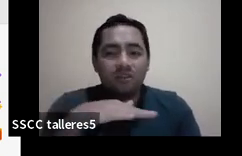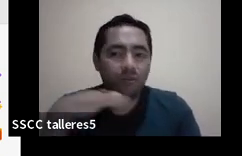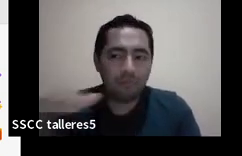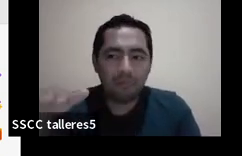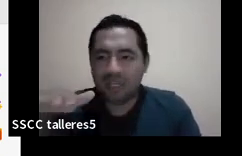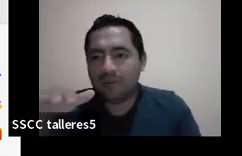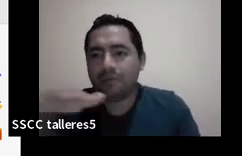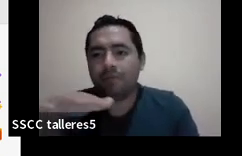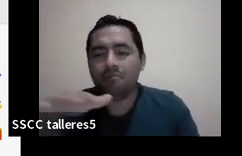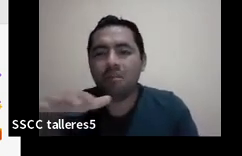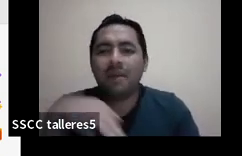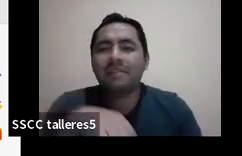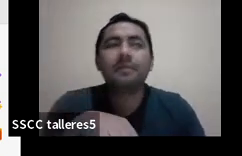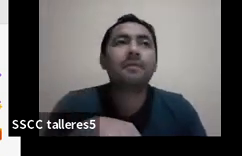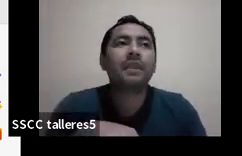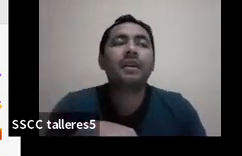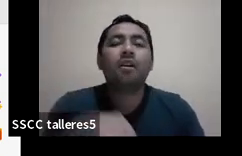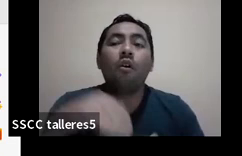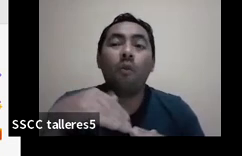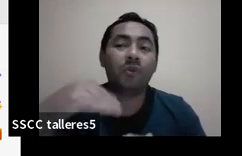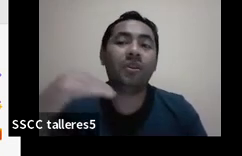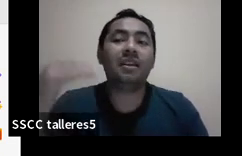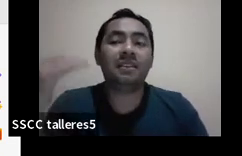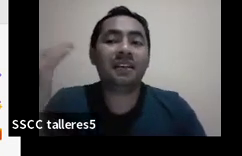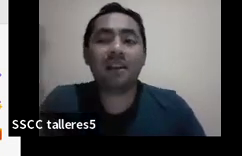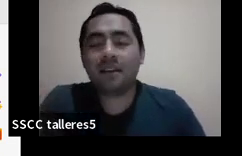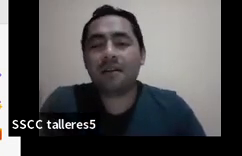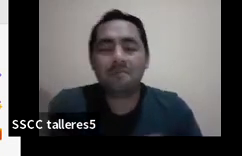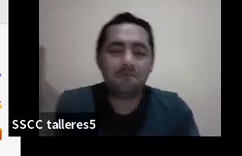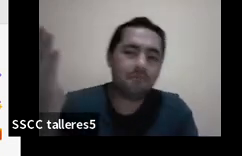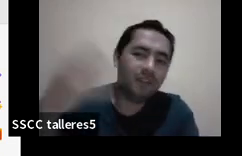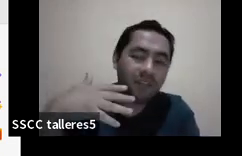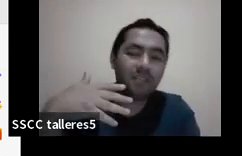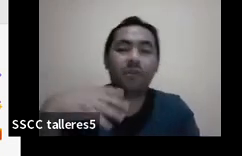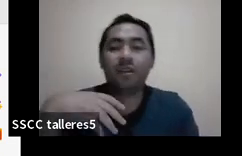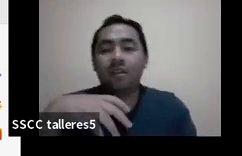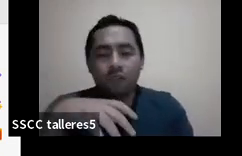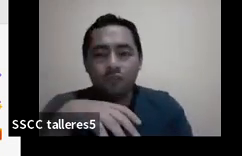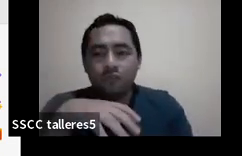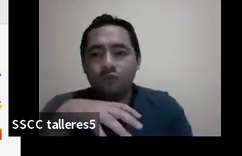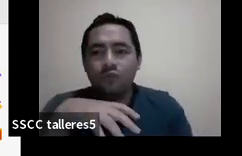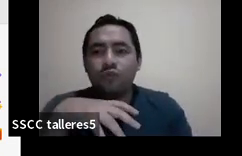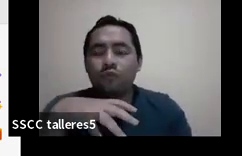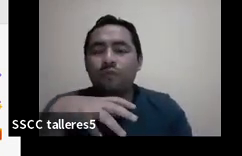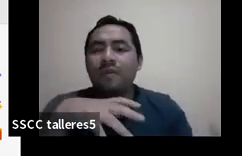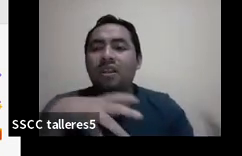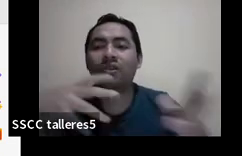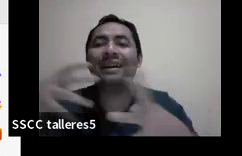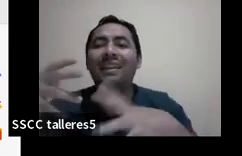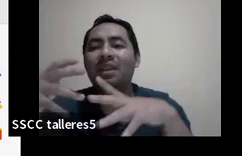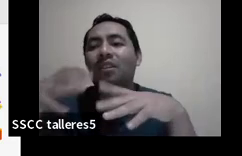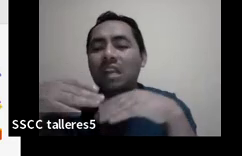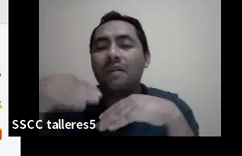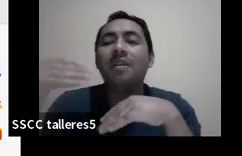remuneración mínima, ¿no? El básico. Con oportunidades de hacer carrera, difícil porque su